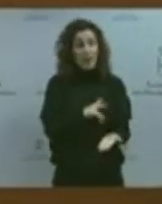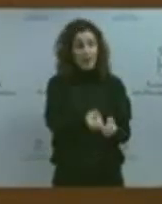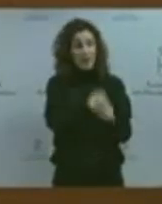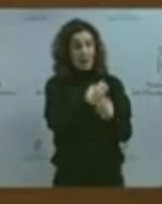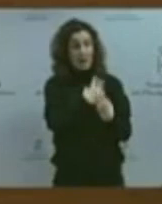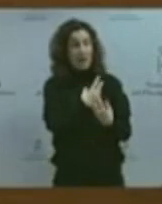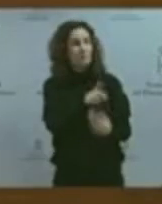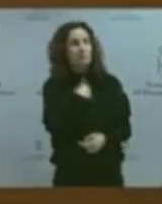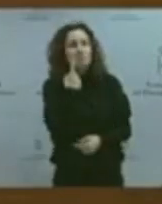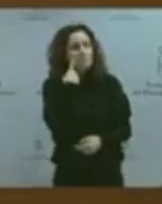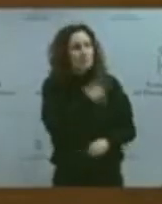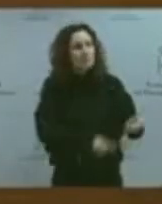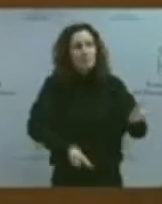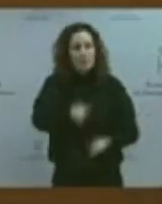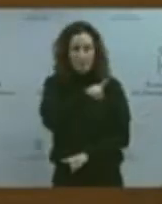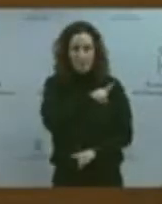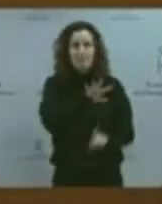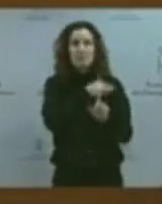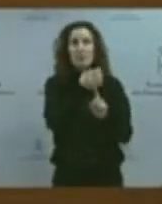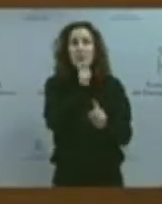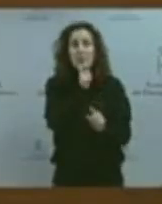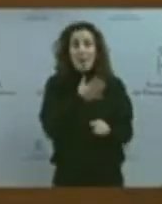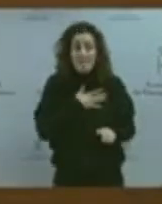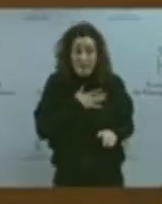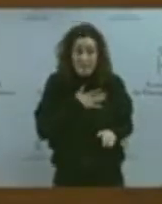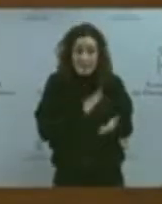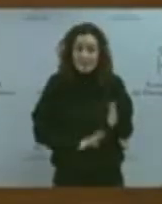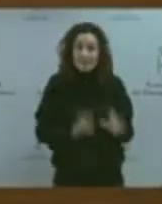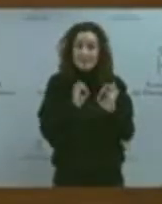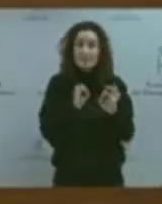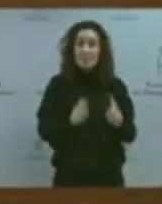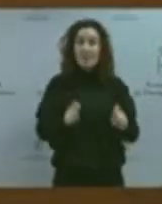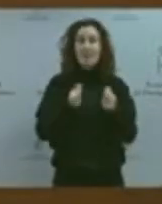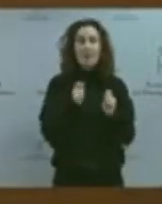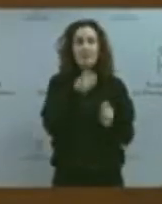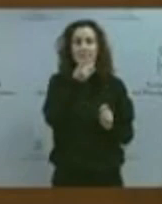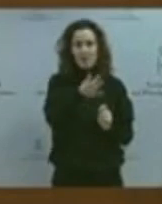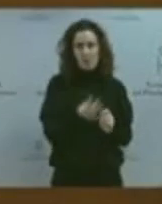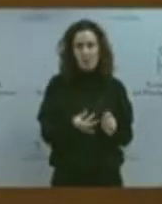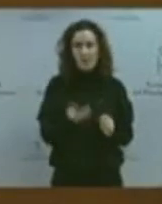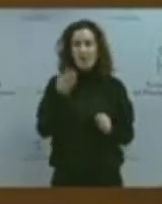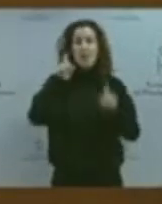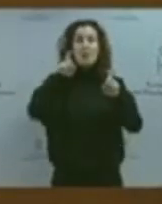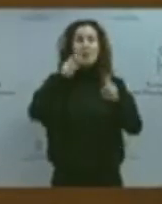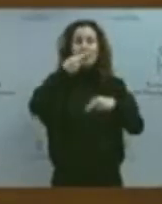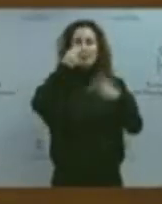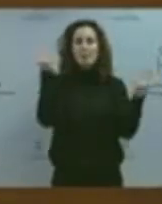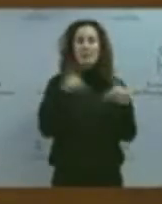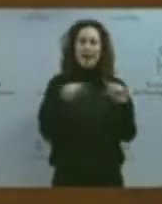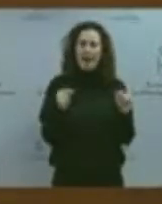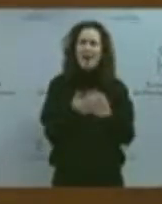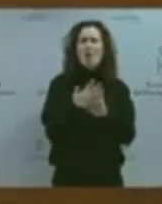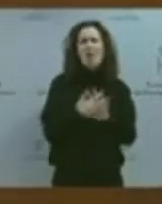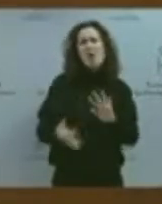mí, particularmente, me resulta bastante vergonzoso que la educación pública asturiana, de la que tanto hablamos, de la que tanto nos vanagloriamos, que